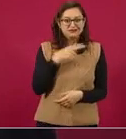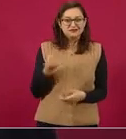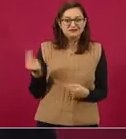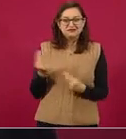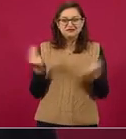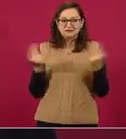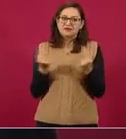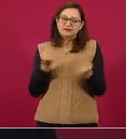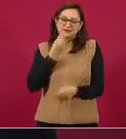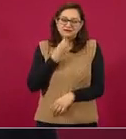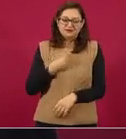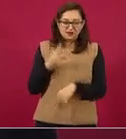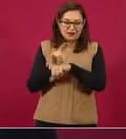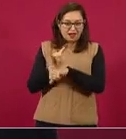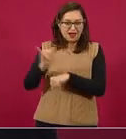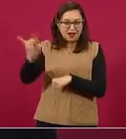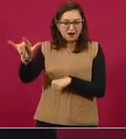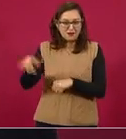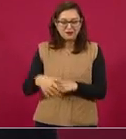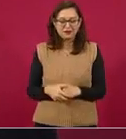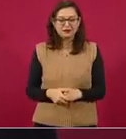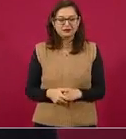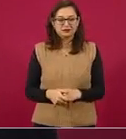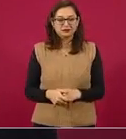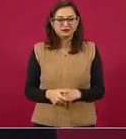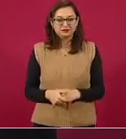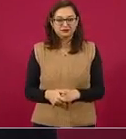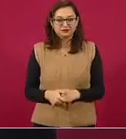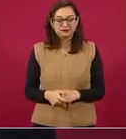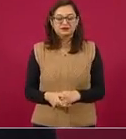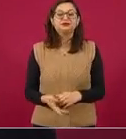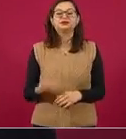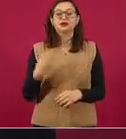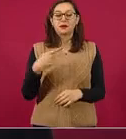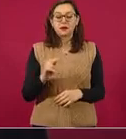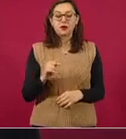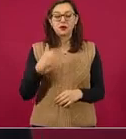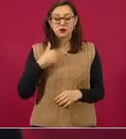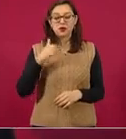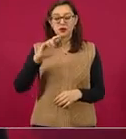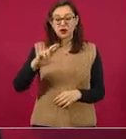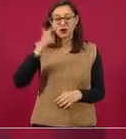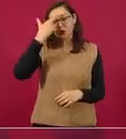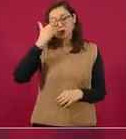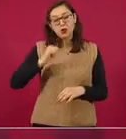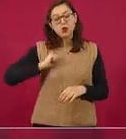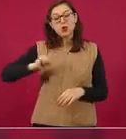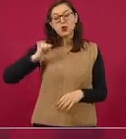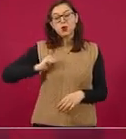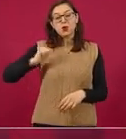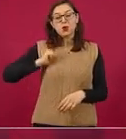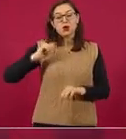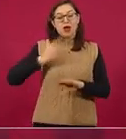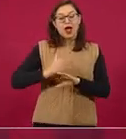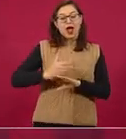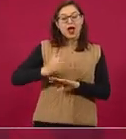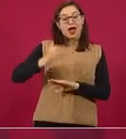me acordé de un día que estuve en Cuba y llegamos a